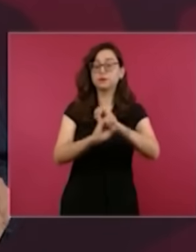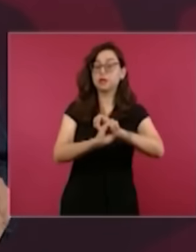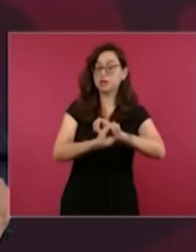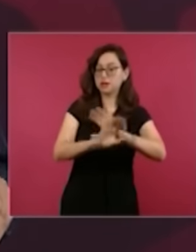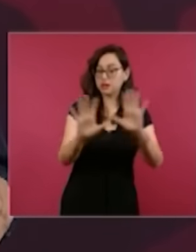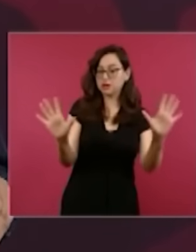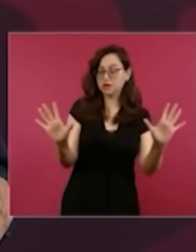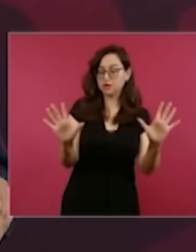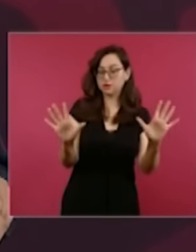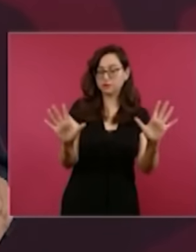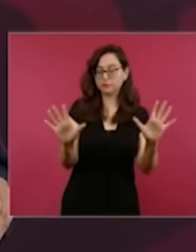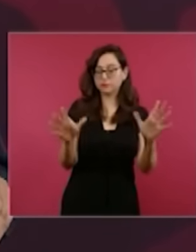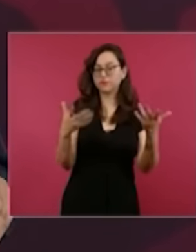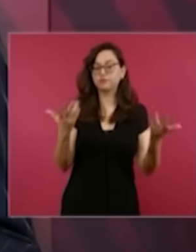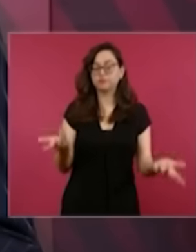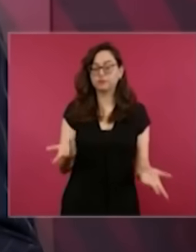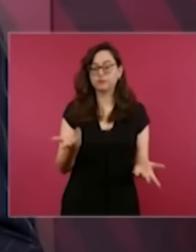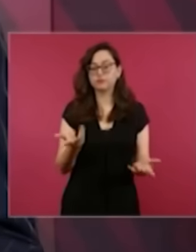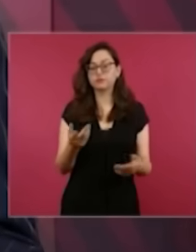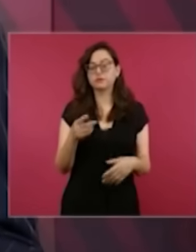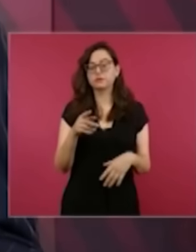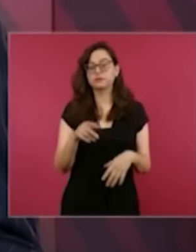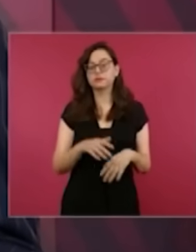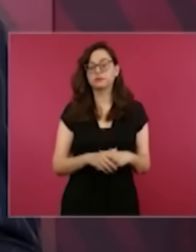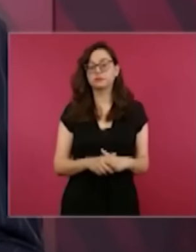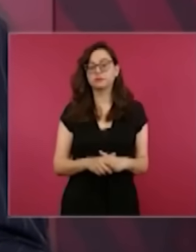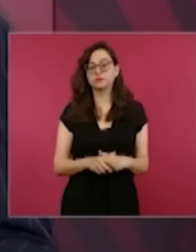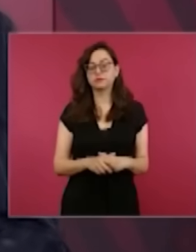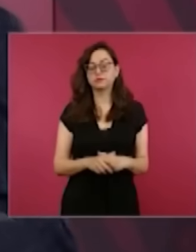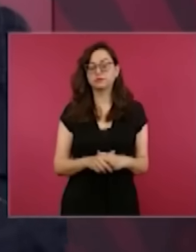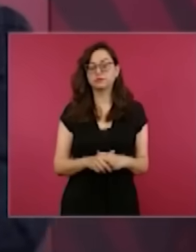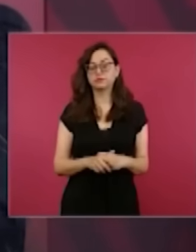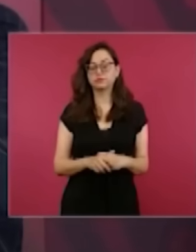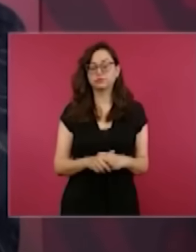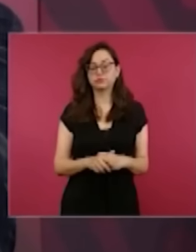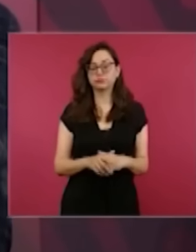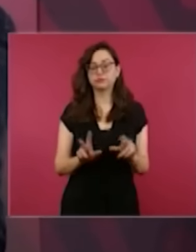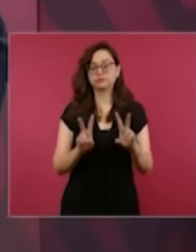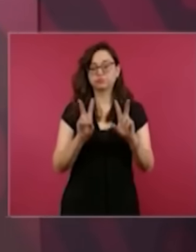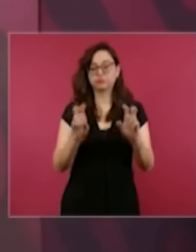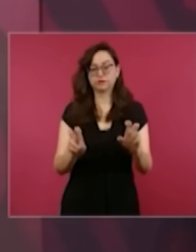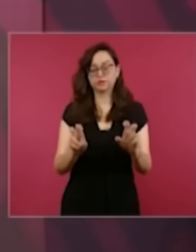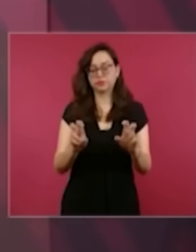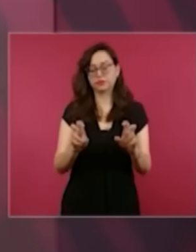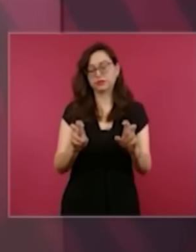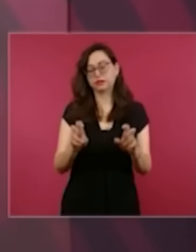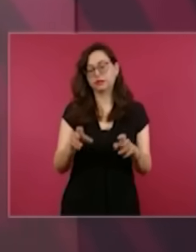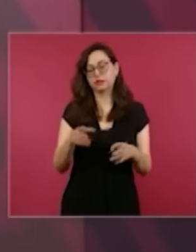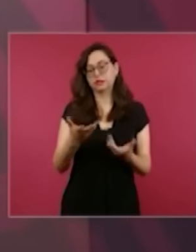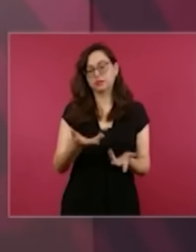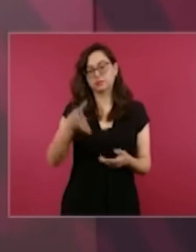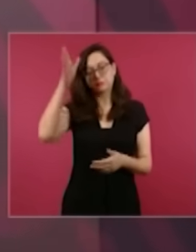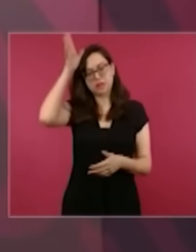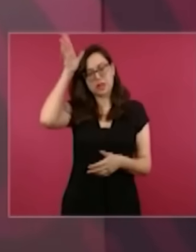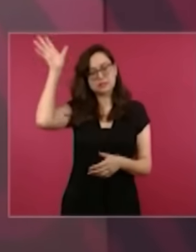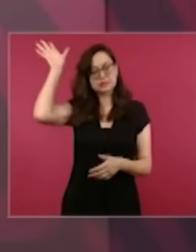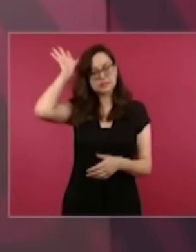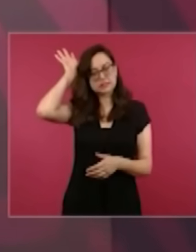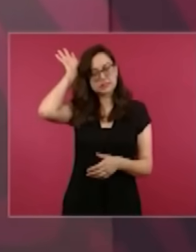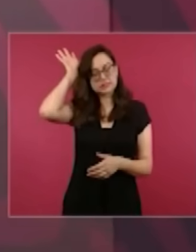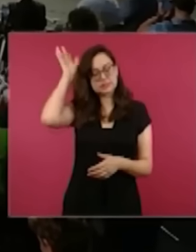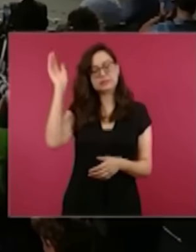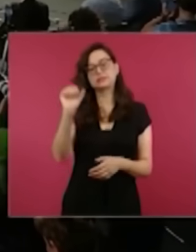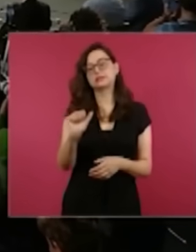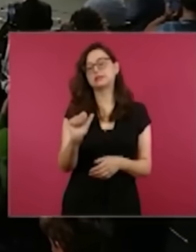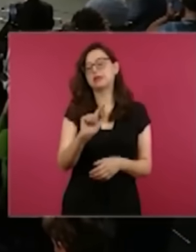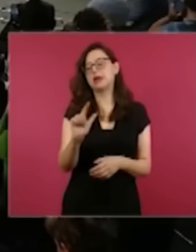Porque constitucionalmente lo tienen prohibido. Entonces lo que hicimos fue, vamos a sumarnos, vamos a unirnos todos y